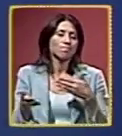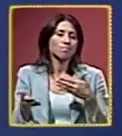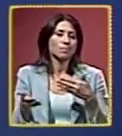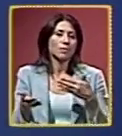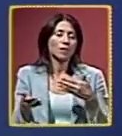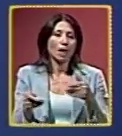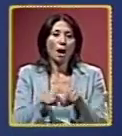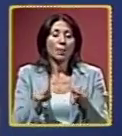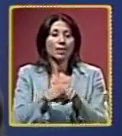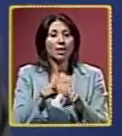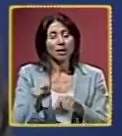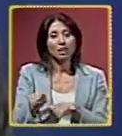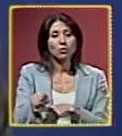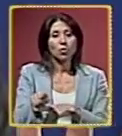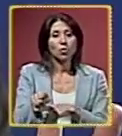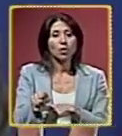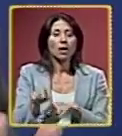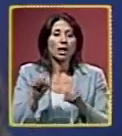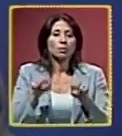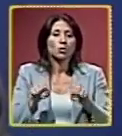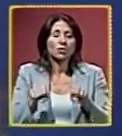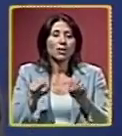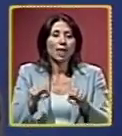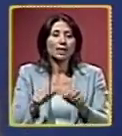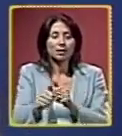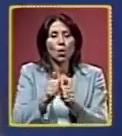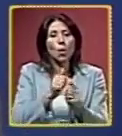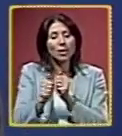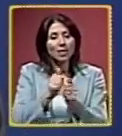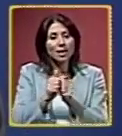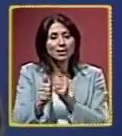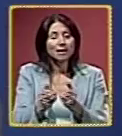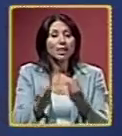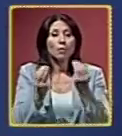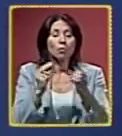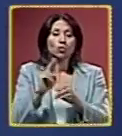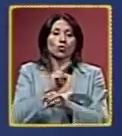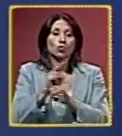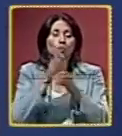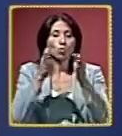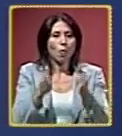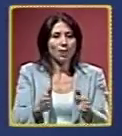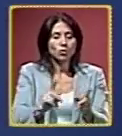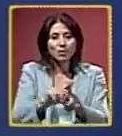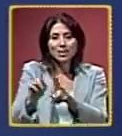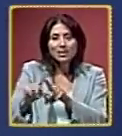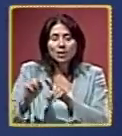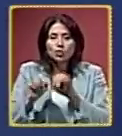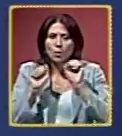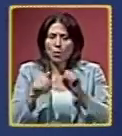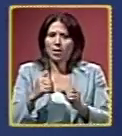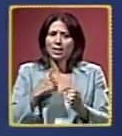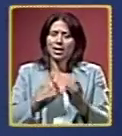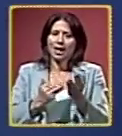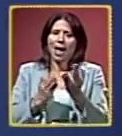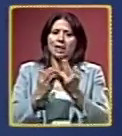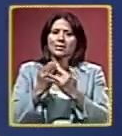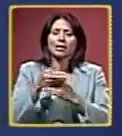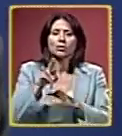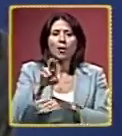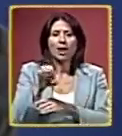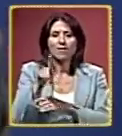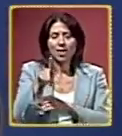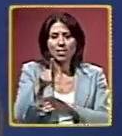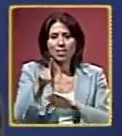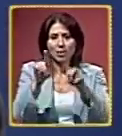aparte de eso, las posibilidades de competencia de muchos usuarios distintos que pueden tener acceso a la red y vender servicios a través de